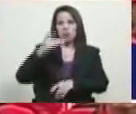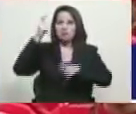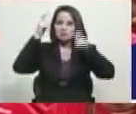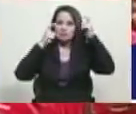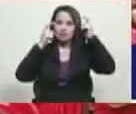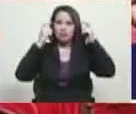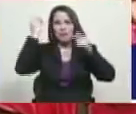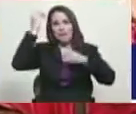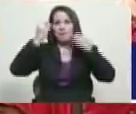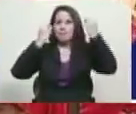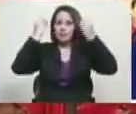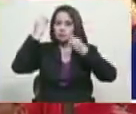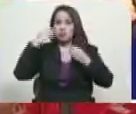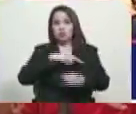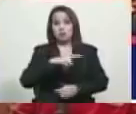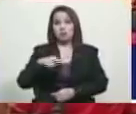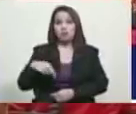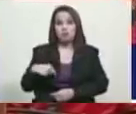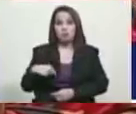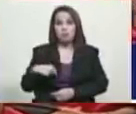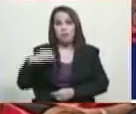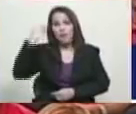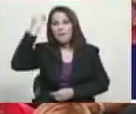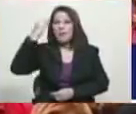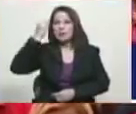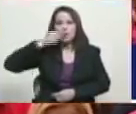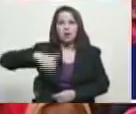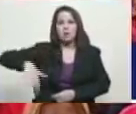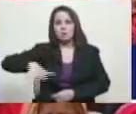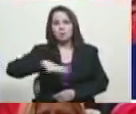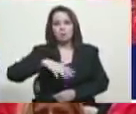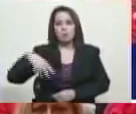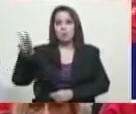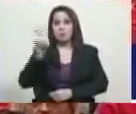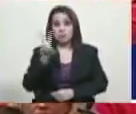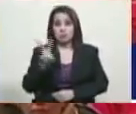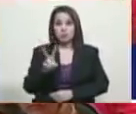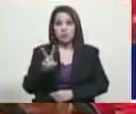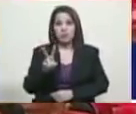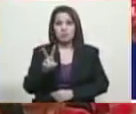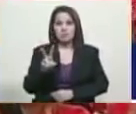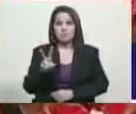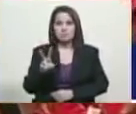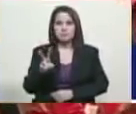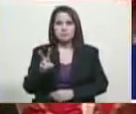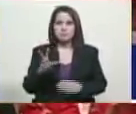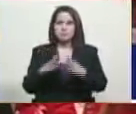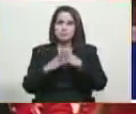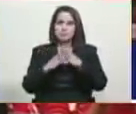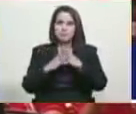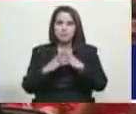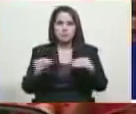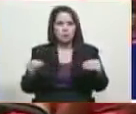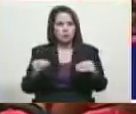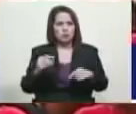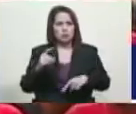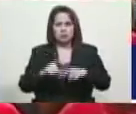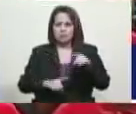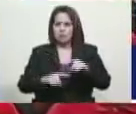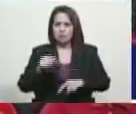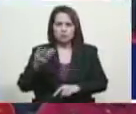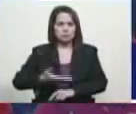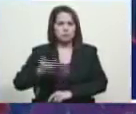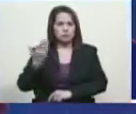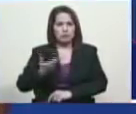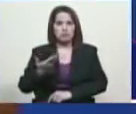considerado tantas veces junto al pueblo venezolano. Toda la fuente primaria para sus grandes resoluciones.